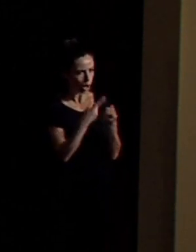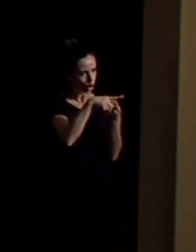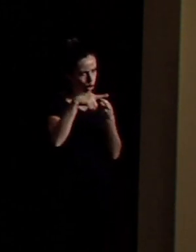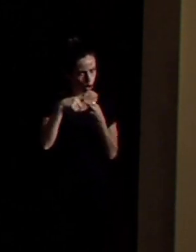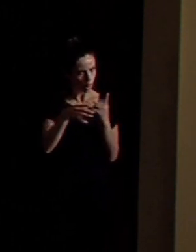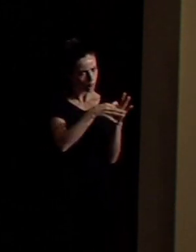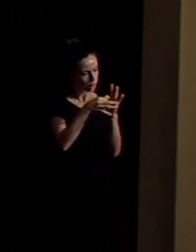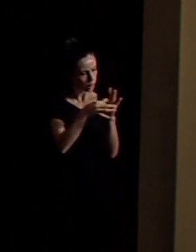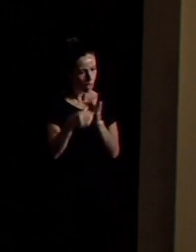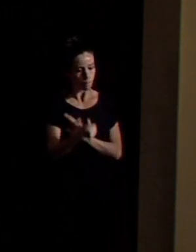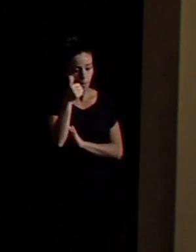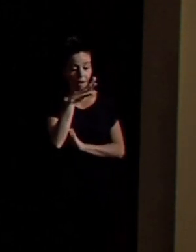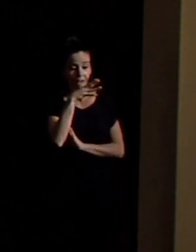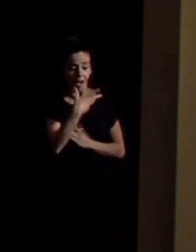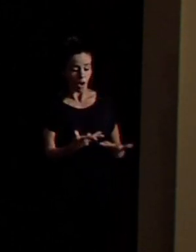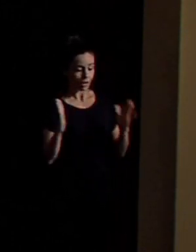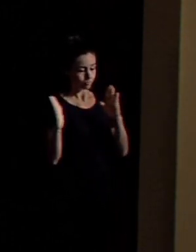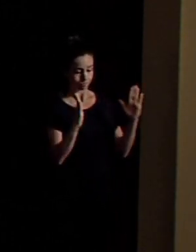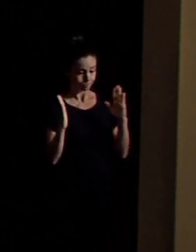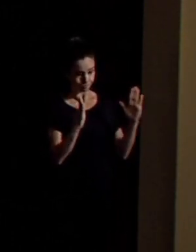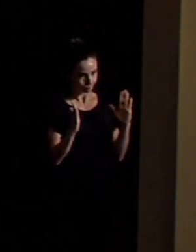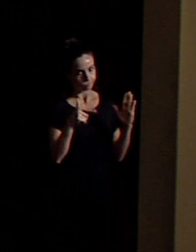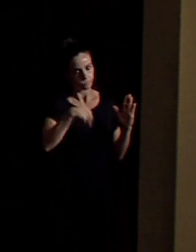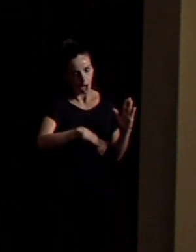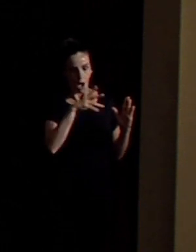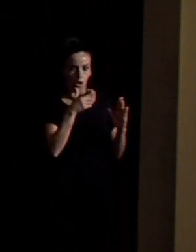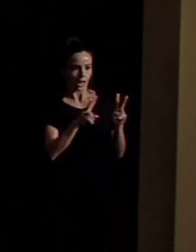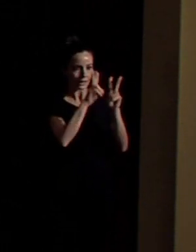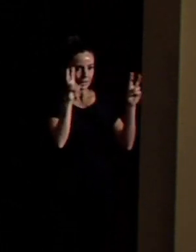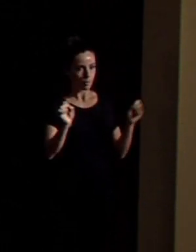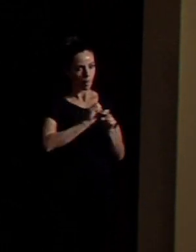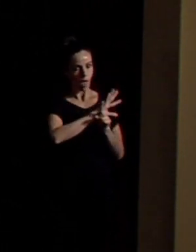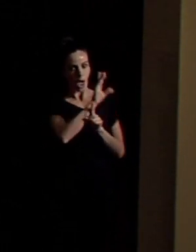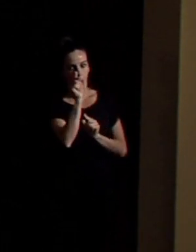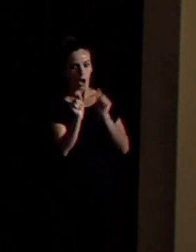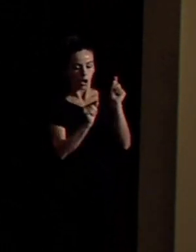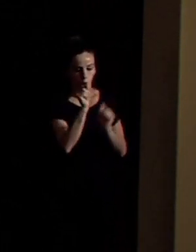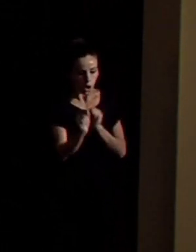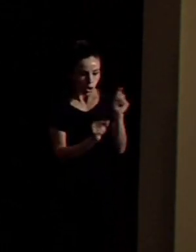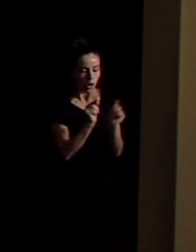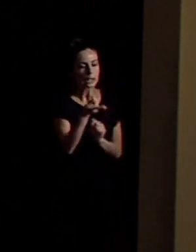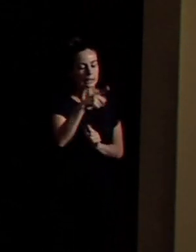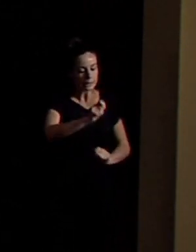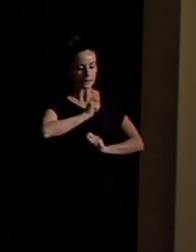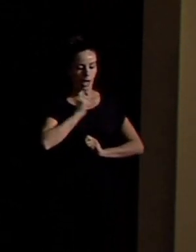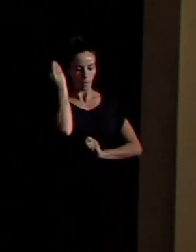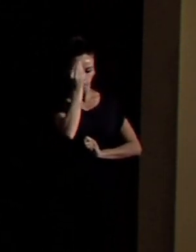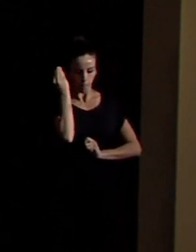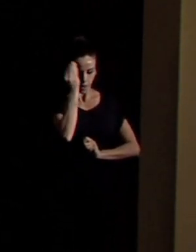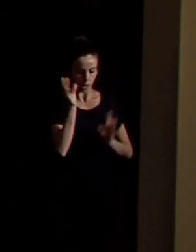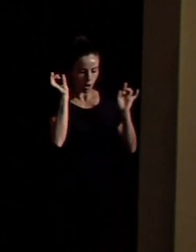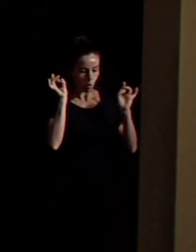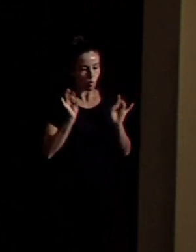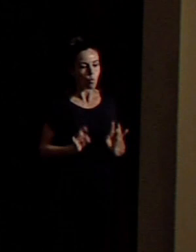pero los nuevos tiempos y, sobre todo, la pandemia nos ha hecho pensar que, al igual que, bueno,